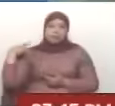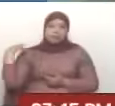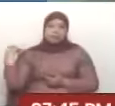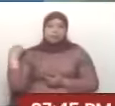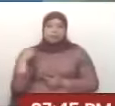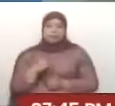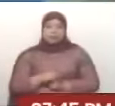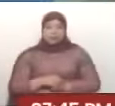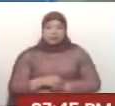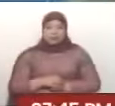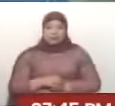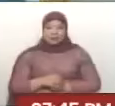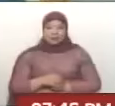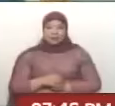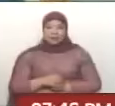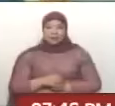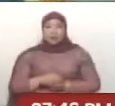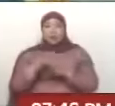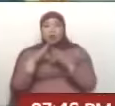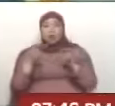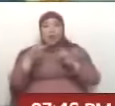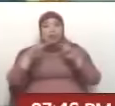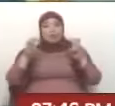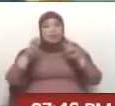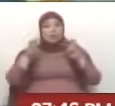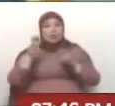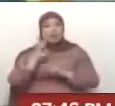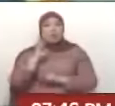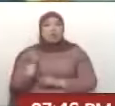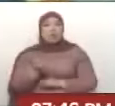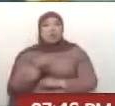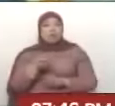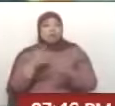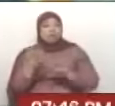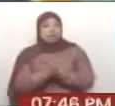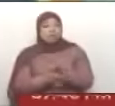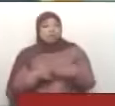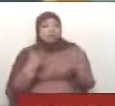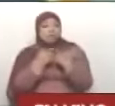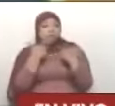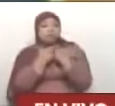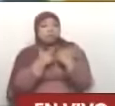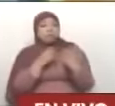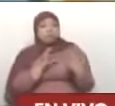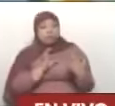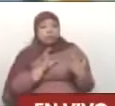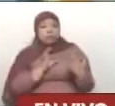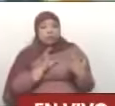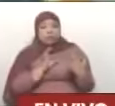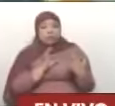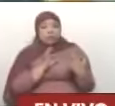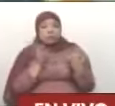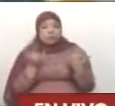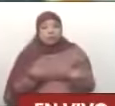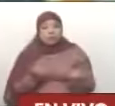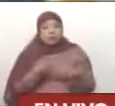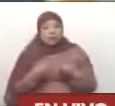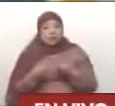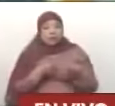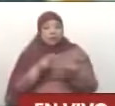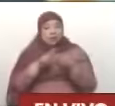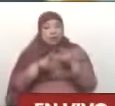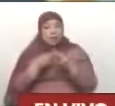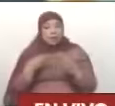sabe que todo este tema de Ucrania ha sido una gran provocación. Ajá. Y que llegó el momento de negociar la